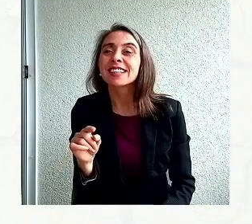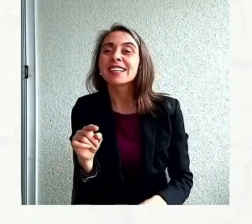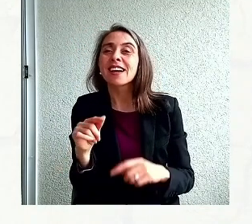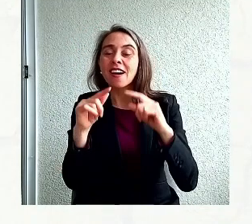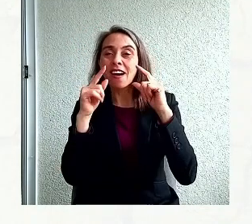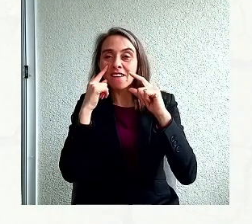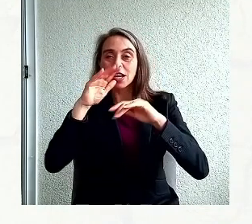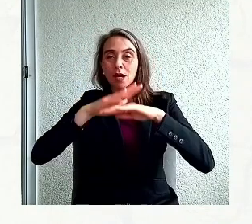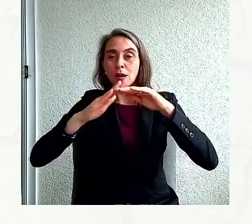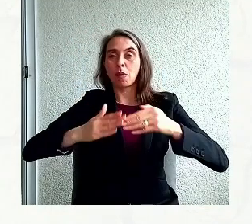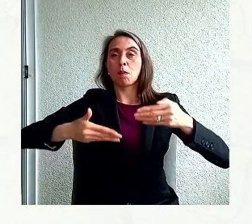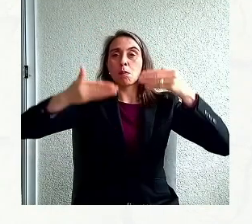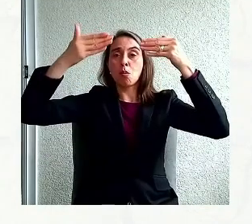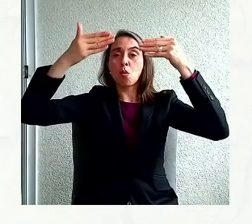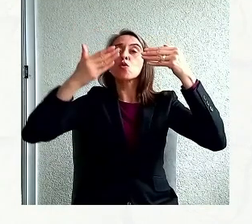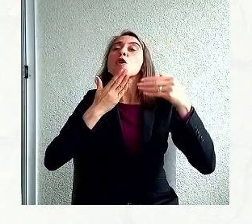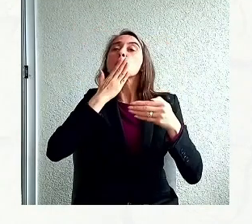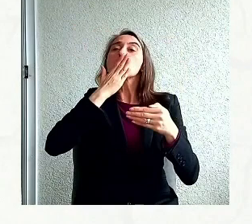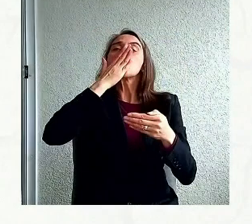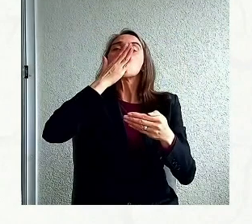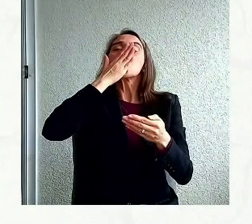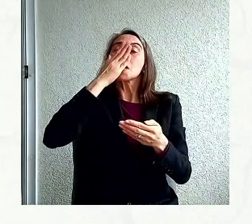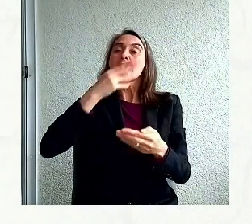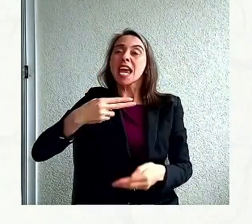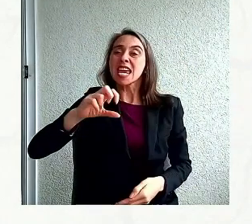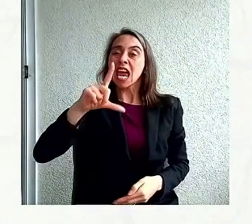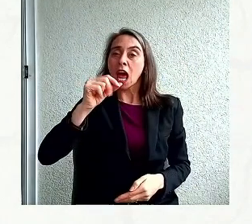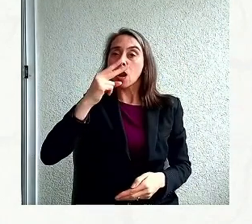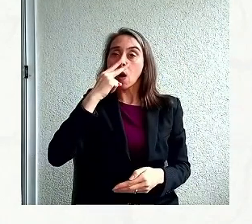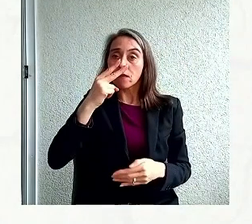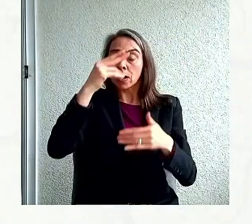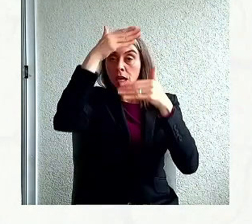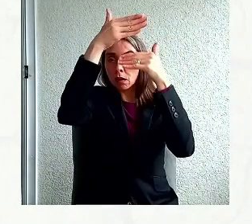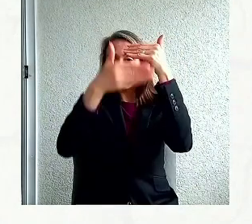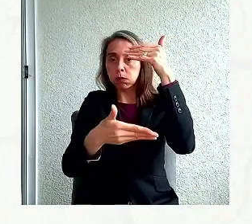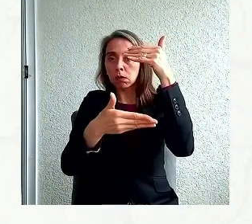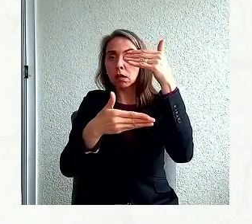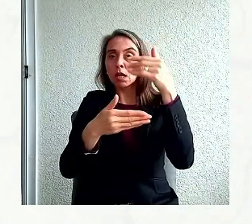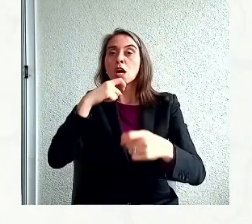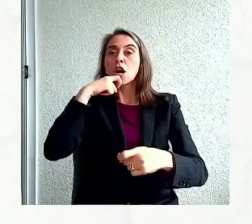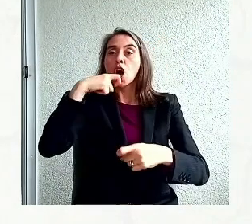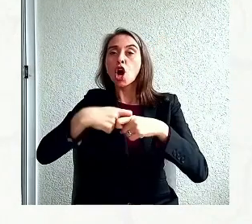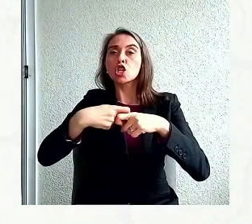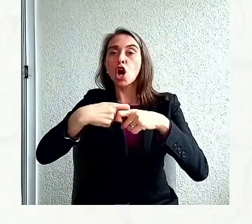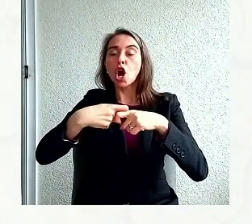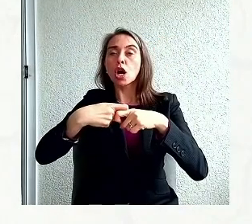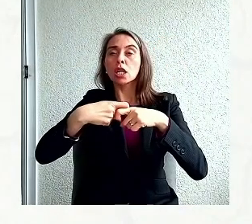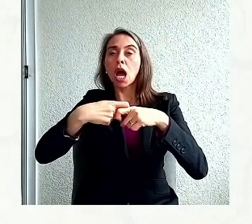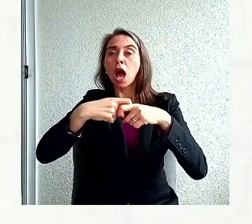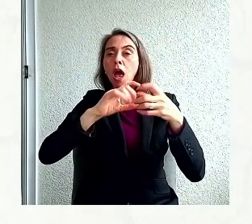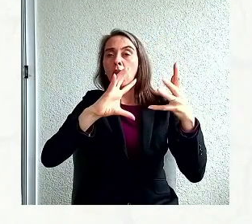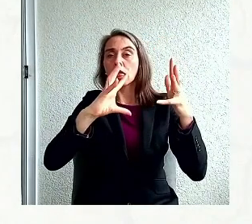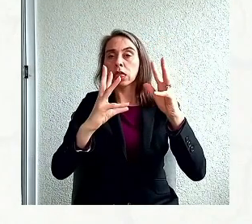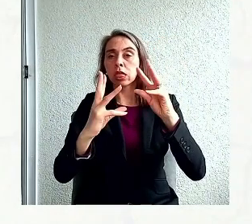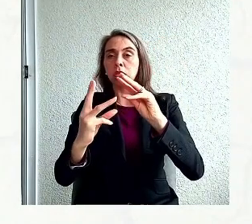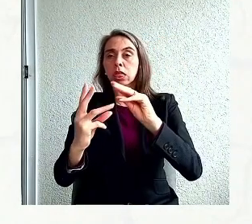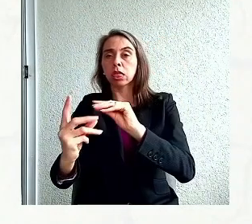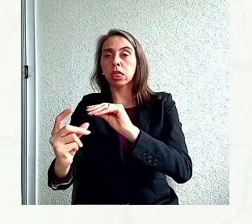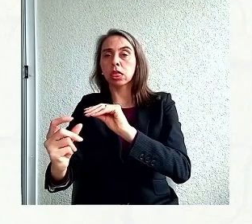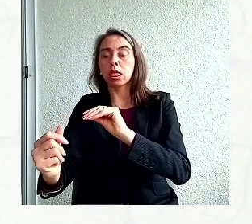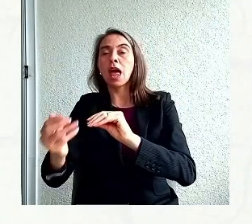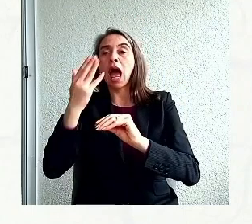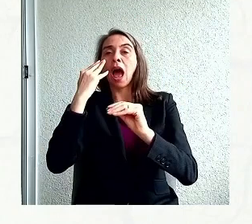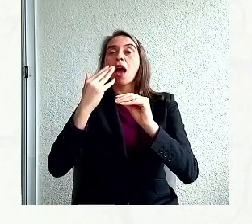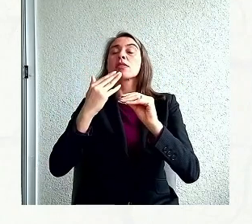este glaciar de roca se está destruyendo, ¿ya? O sea, cómo está retrocediendo y con qué magnitud.